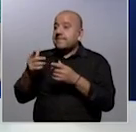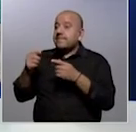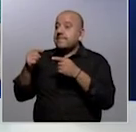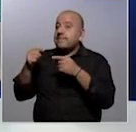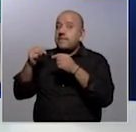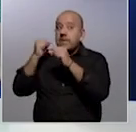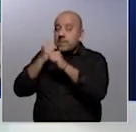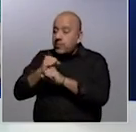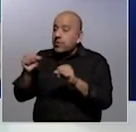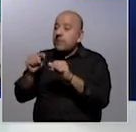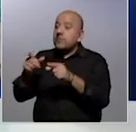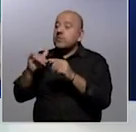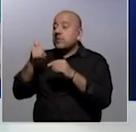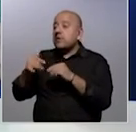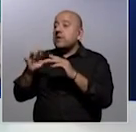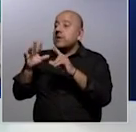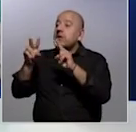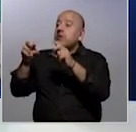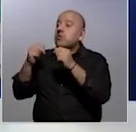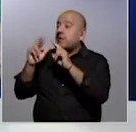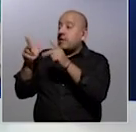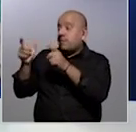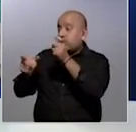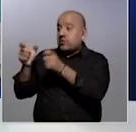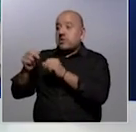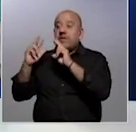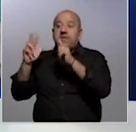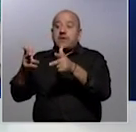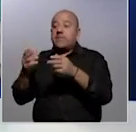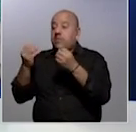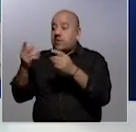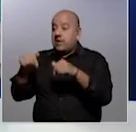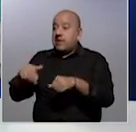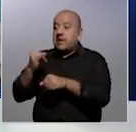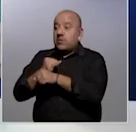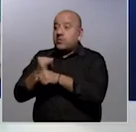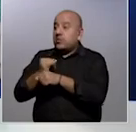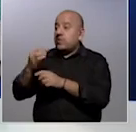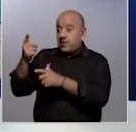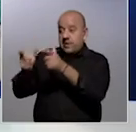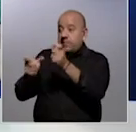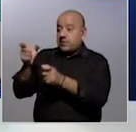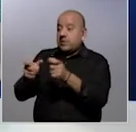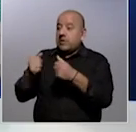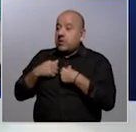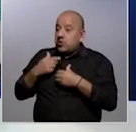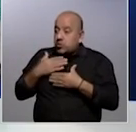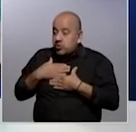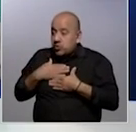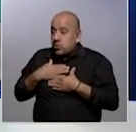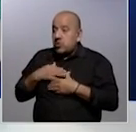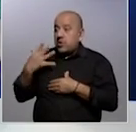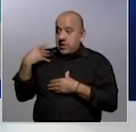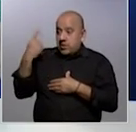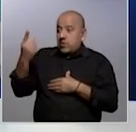podamos tener como indicadores de lo que diga la gente porque esta institución es de la gente y nosotros como